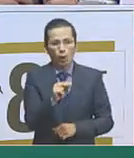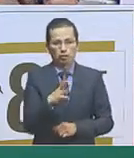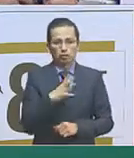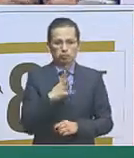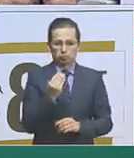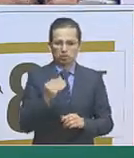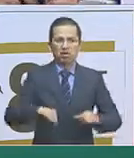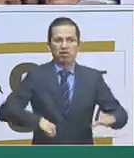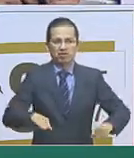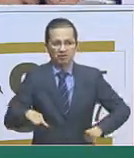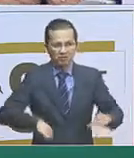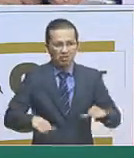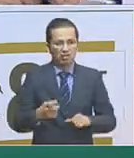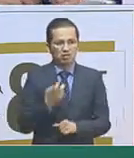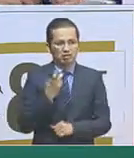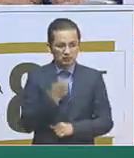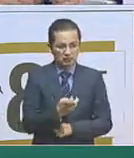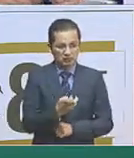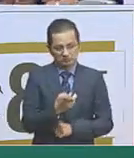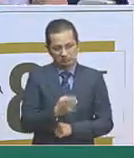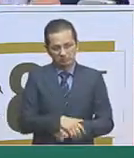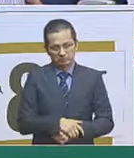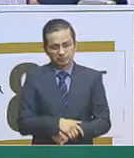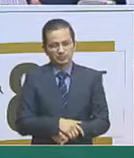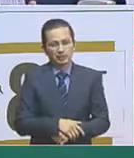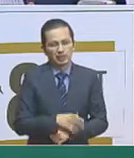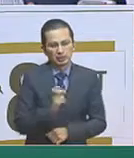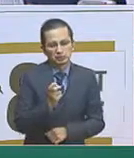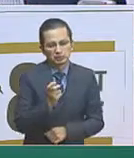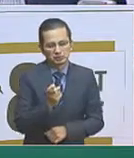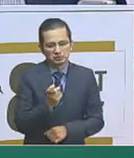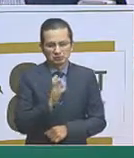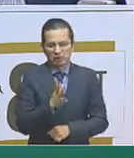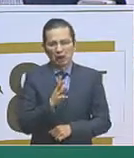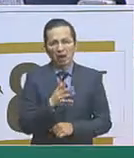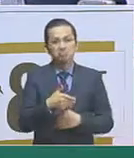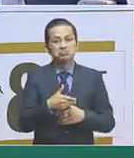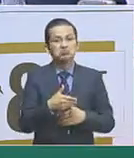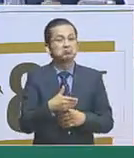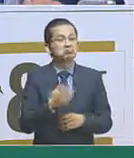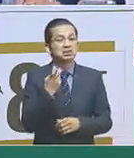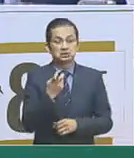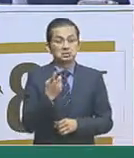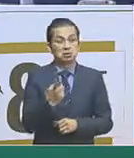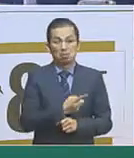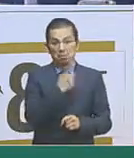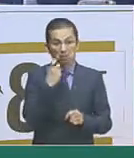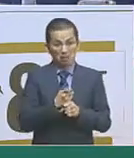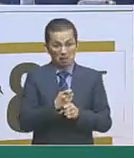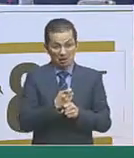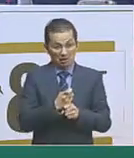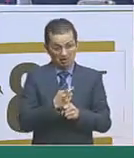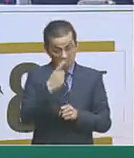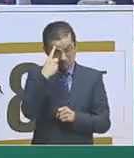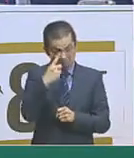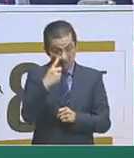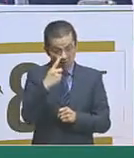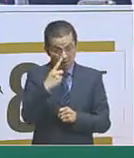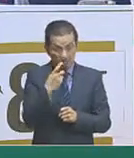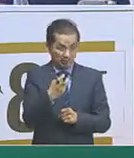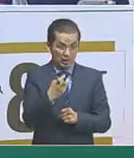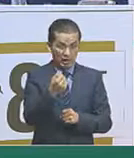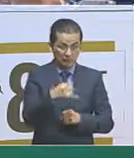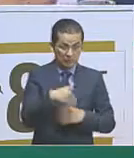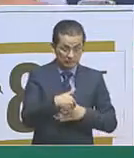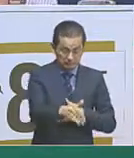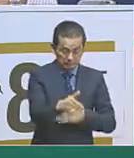acciones conjuntas y bueno se va a ver se va a ver por primera vez está esta situación en